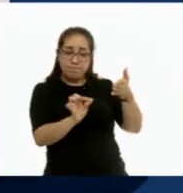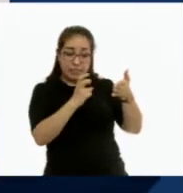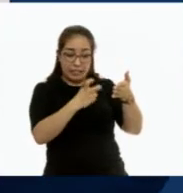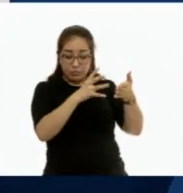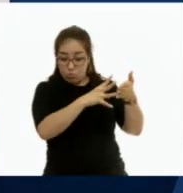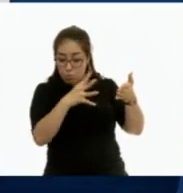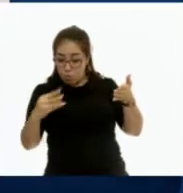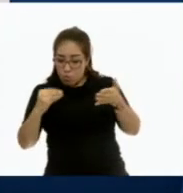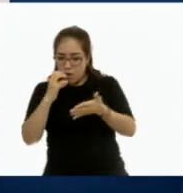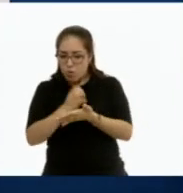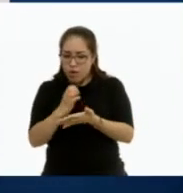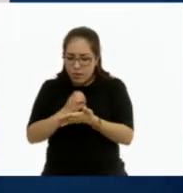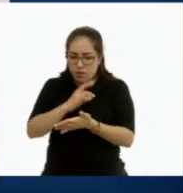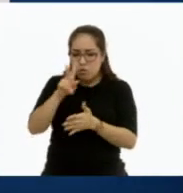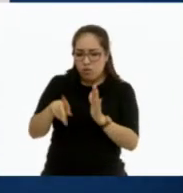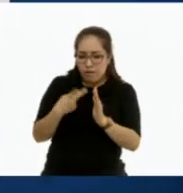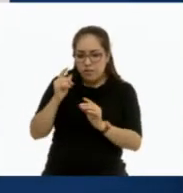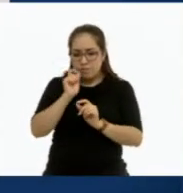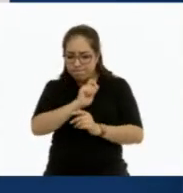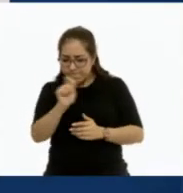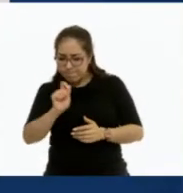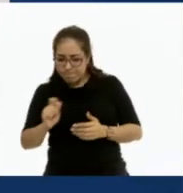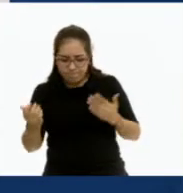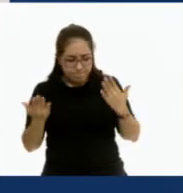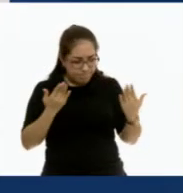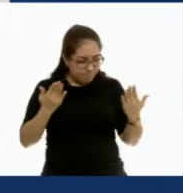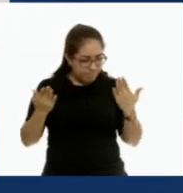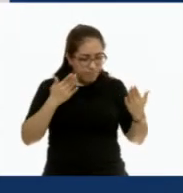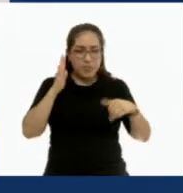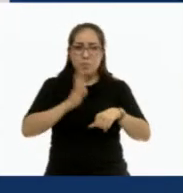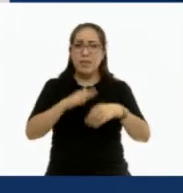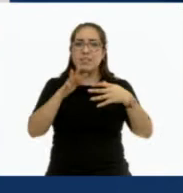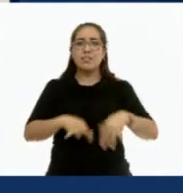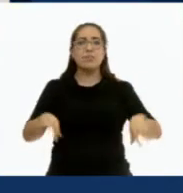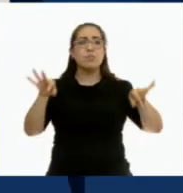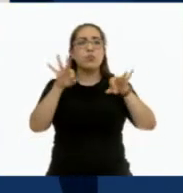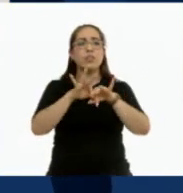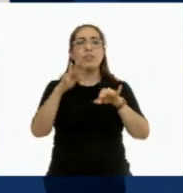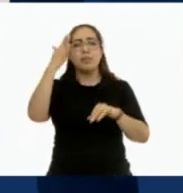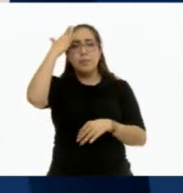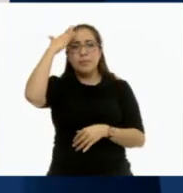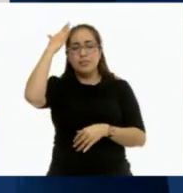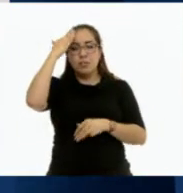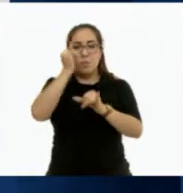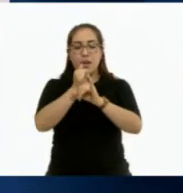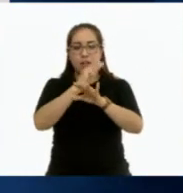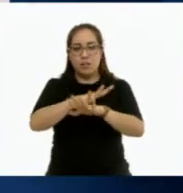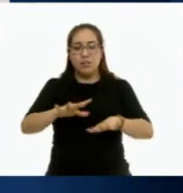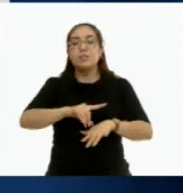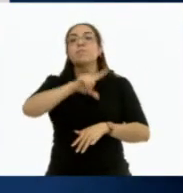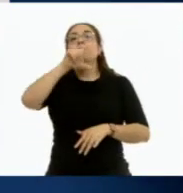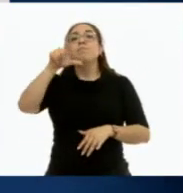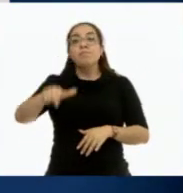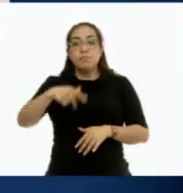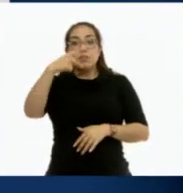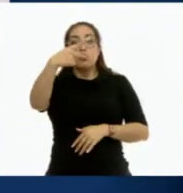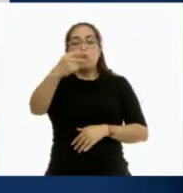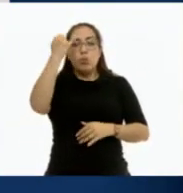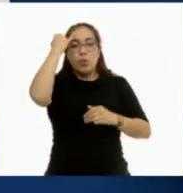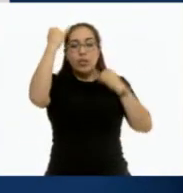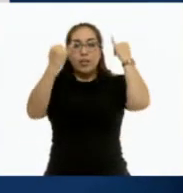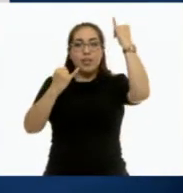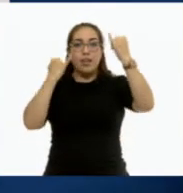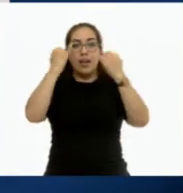cuaderno, revisar efectivamente que están rescatando esa información principal y puedas elaborar con tus propias